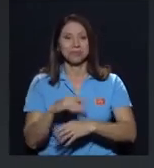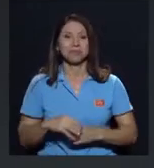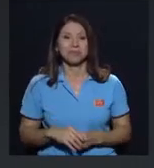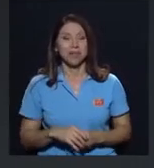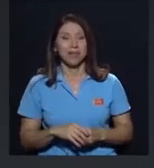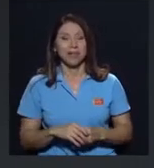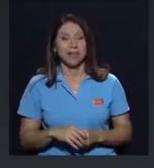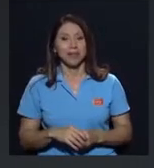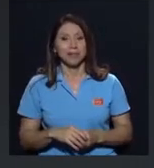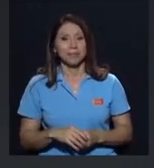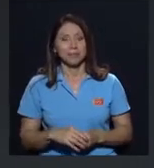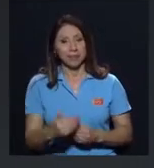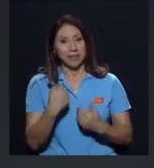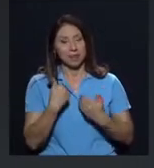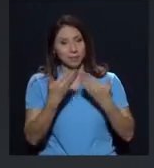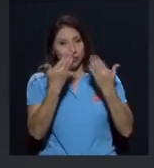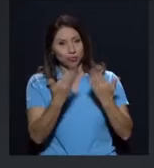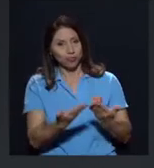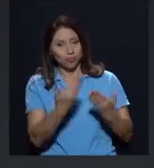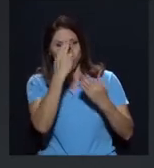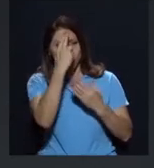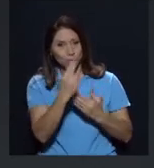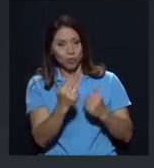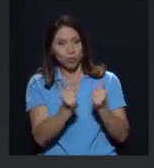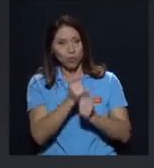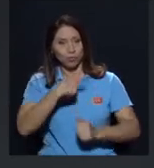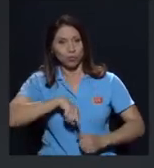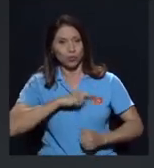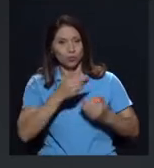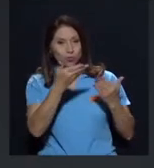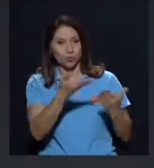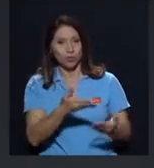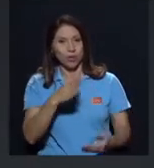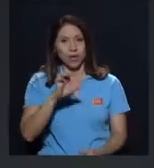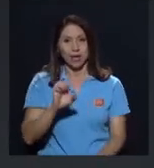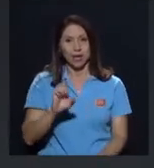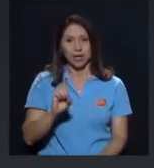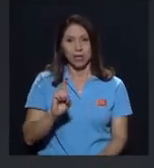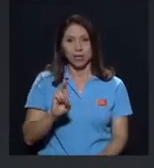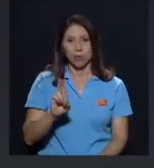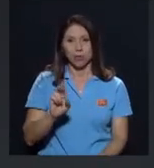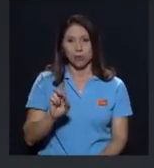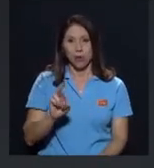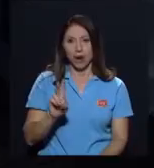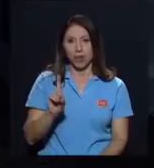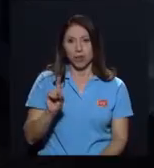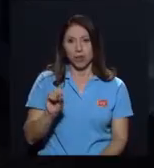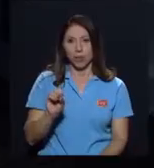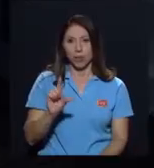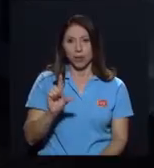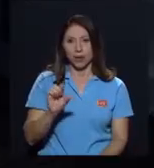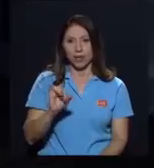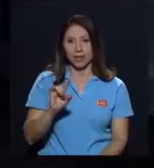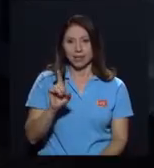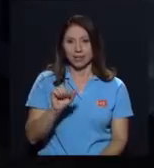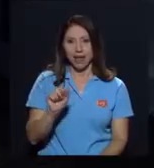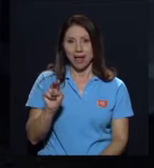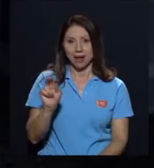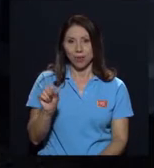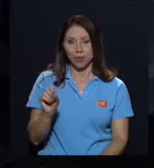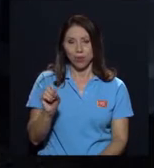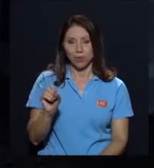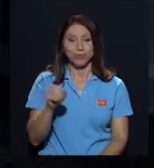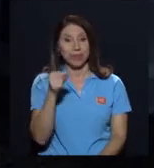tenemos el privilegio de tener con nosotros eduardo lizano y yo lo invito a que comparta con nosotros